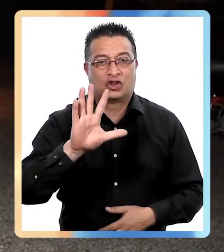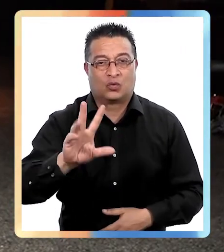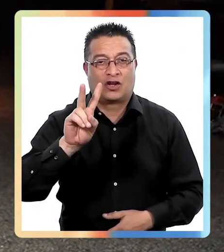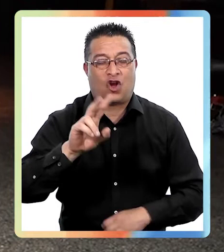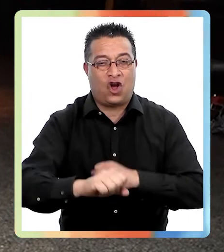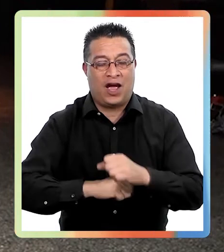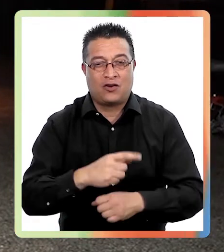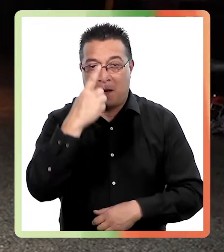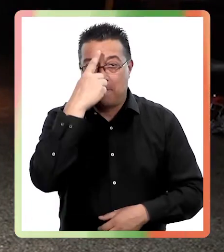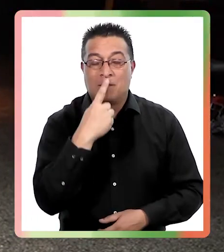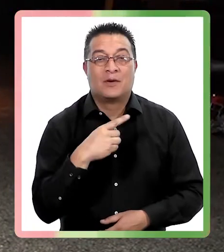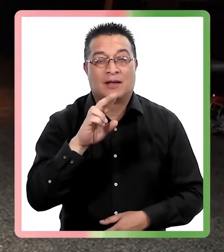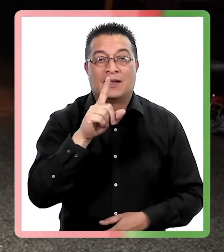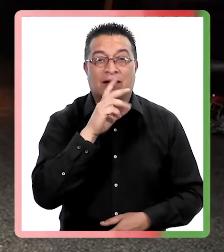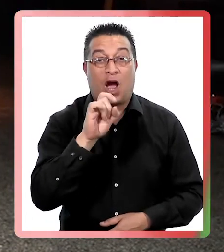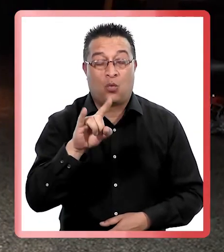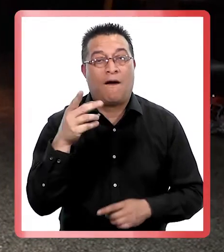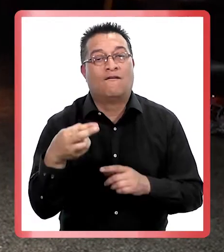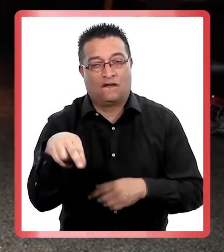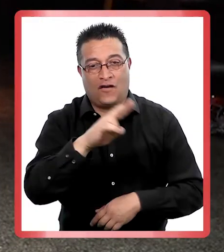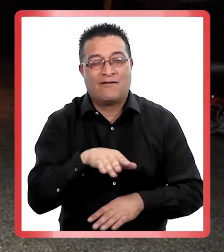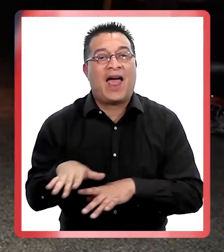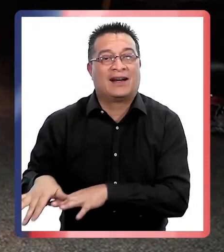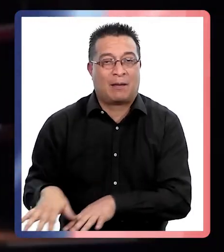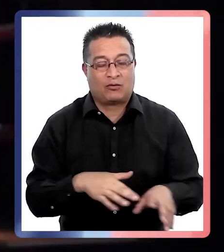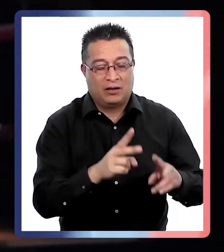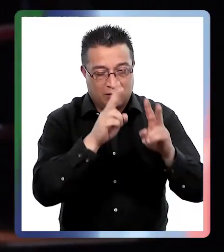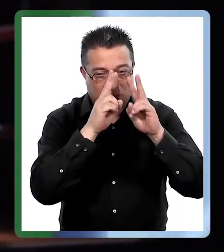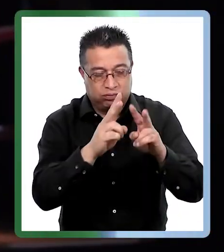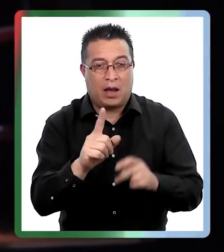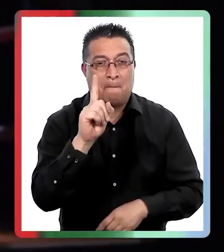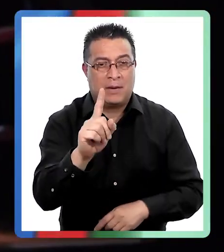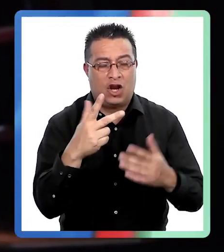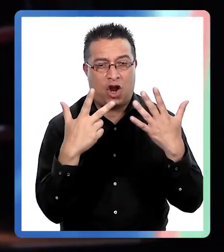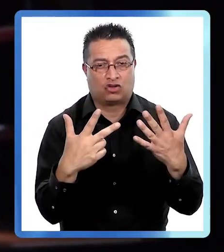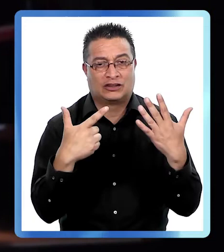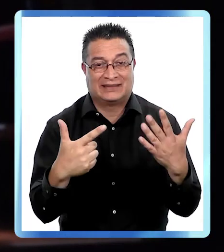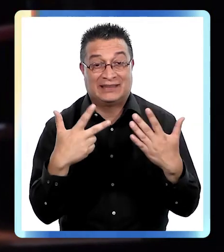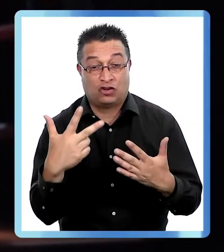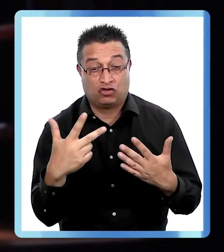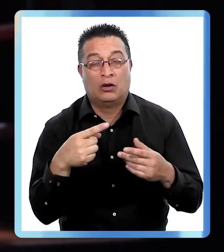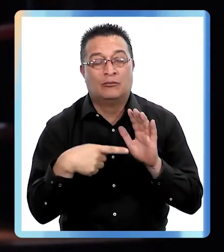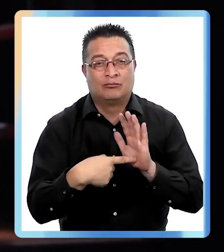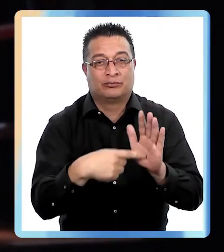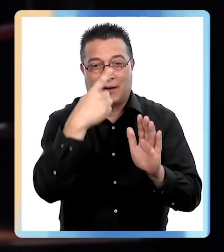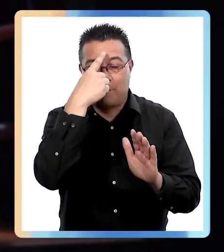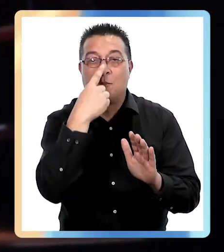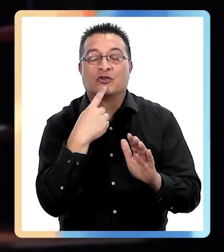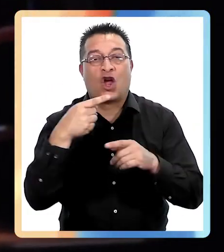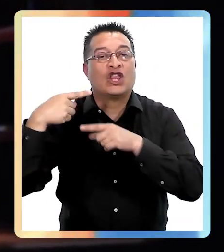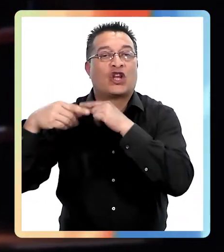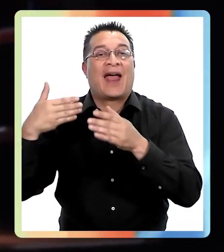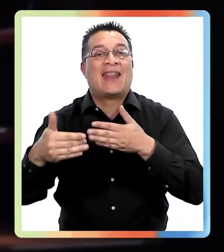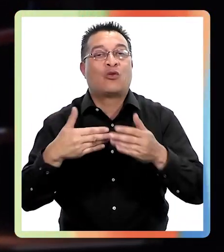Nui con homenajes. Desde 1878 era exhibido en el Museo de Historia Natural de Santiago y tuvo que realizar un complejo